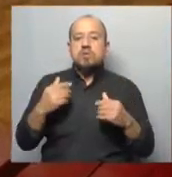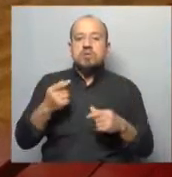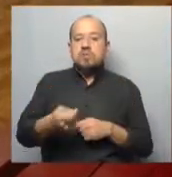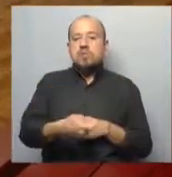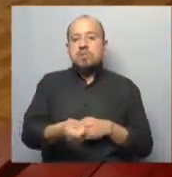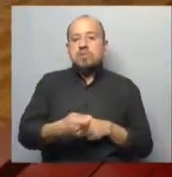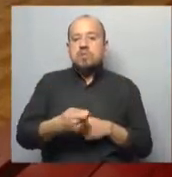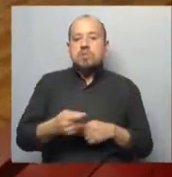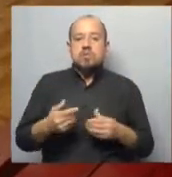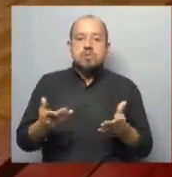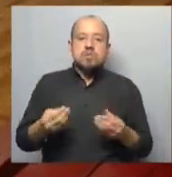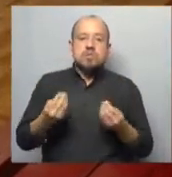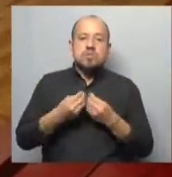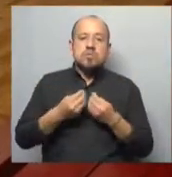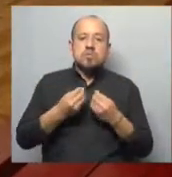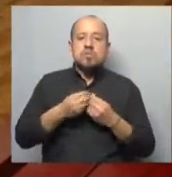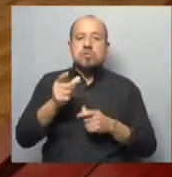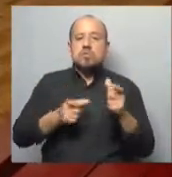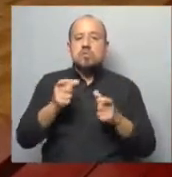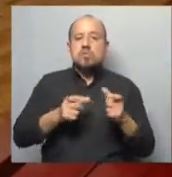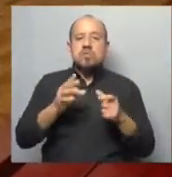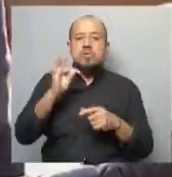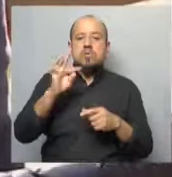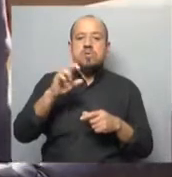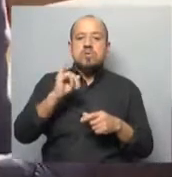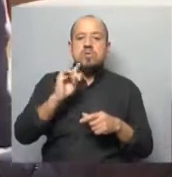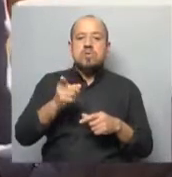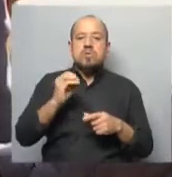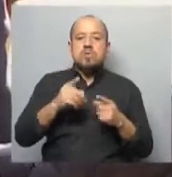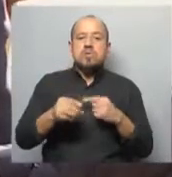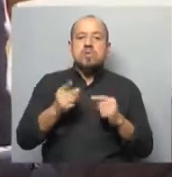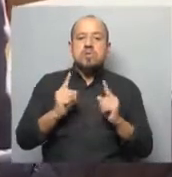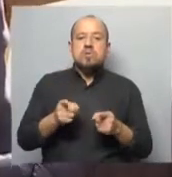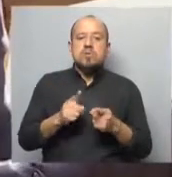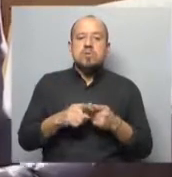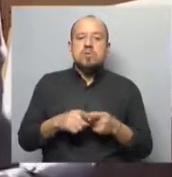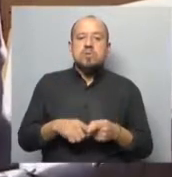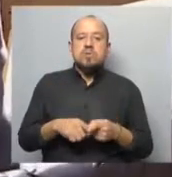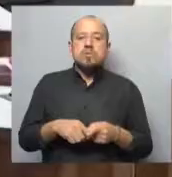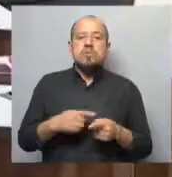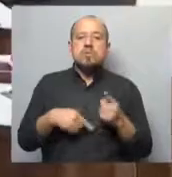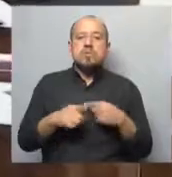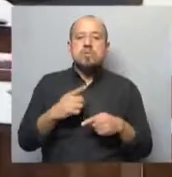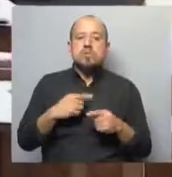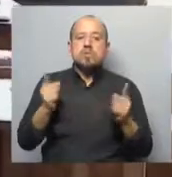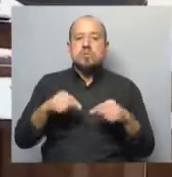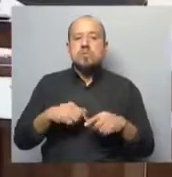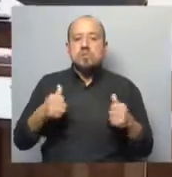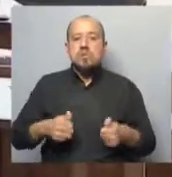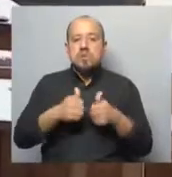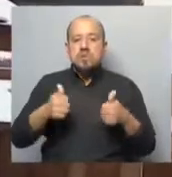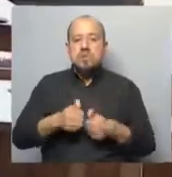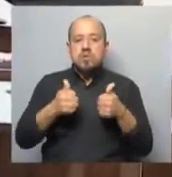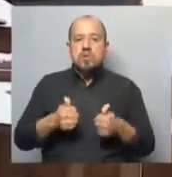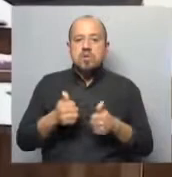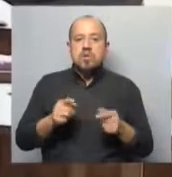actividades que trajeron un montón de gente. El Trigo hizo lo suyo con toda su gente que tenía también, que lo seguían. Empezaron a haber actividades